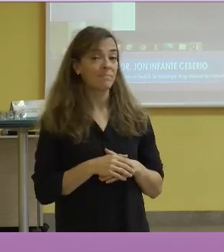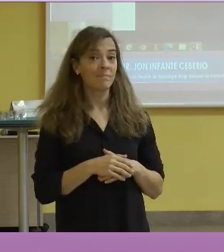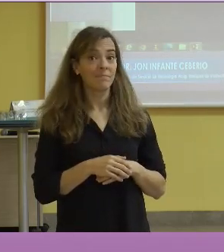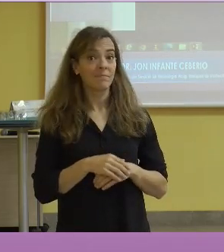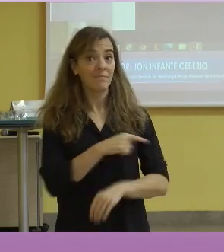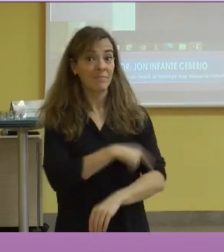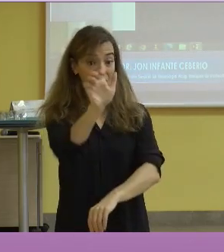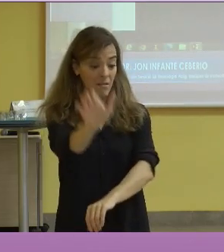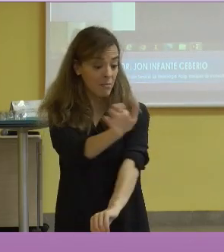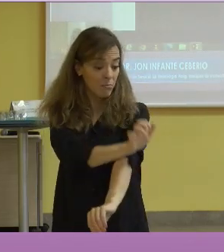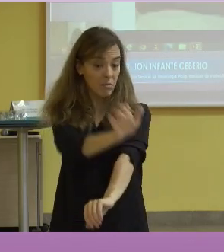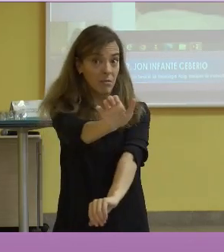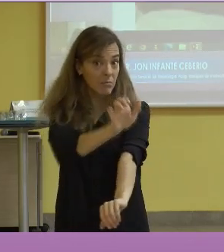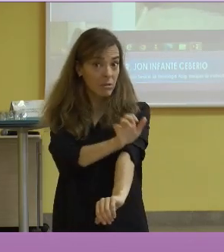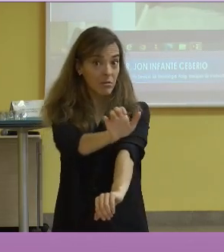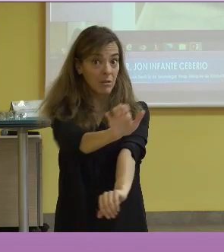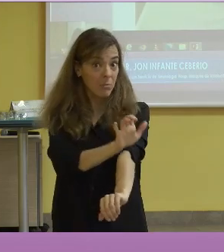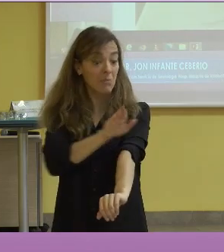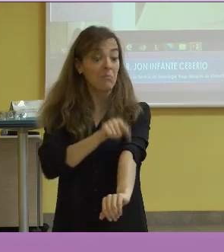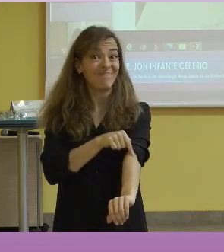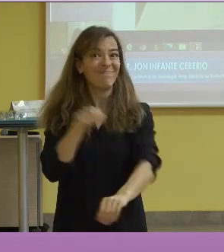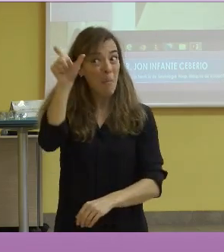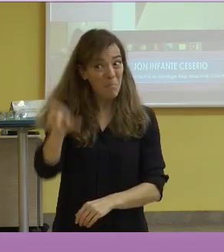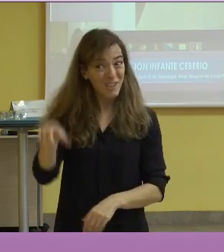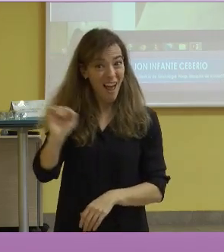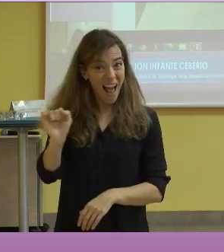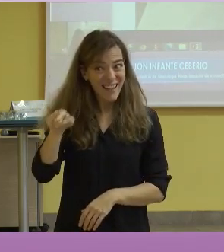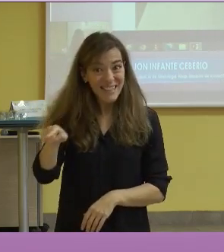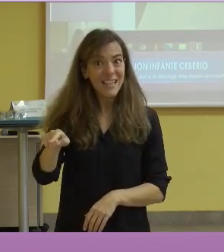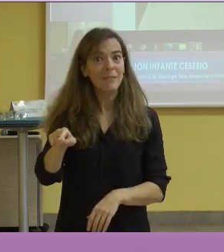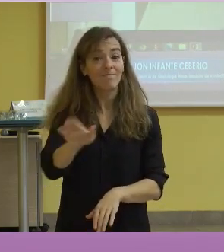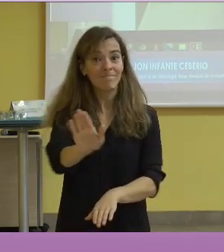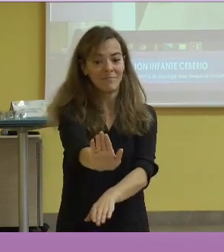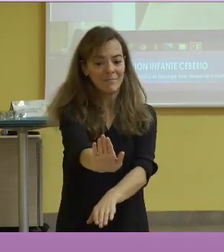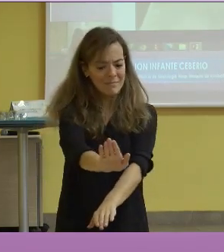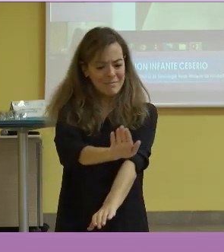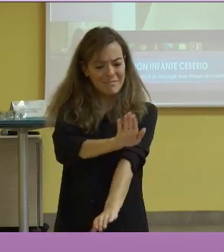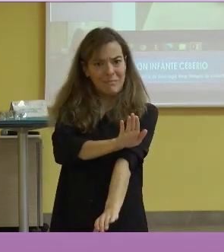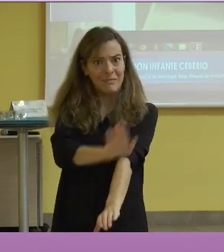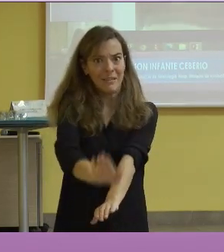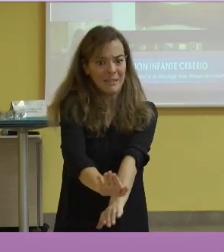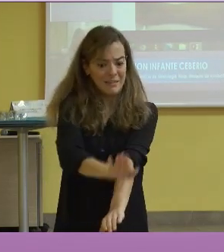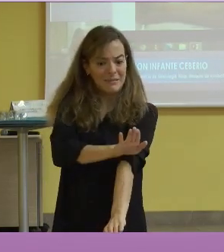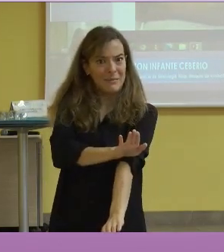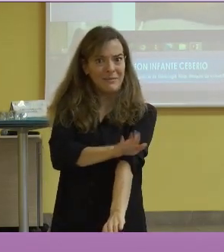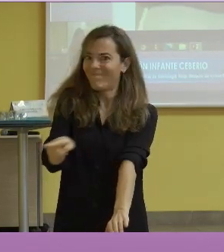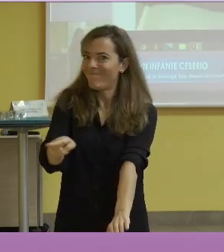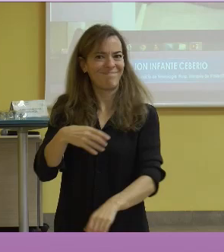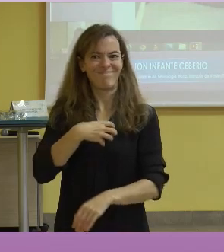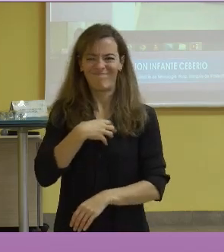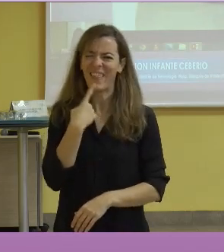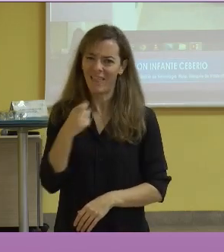y que, bueno, que los pacientes con ataxia pues tienen dificultad, ¿no?, para deslizar en línea recta una pierna sobre la otra.